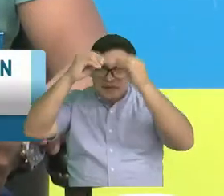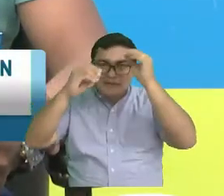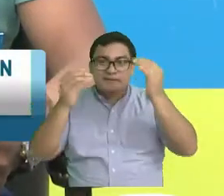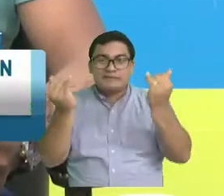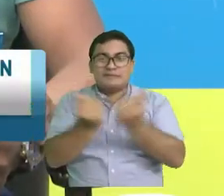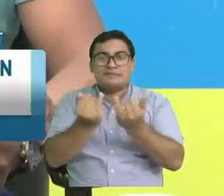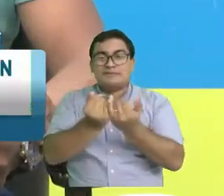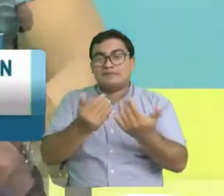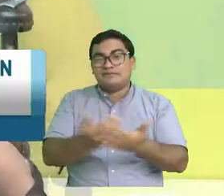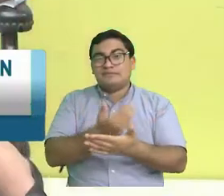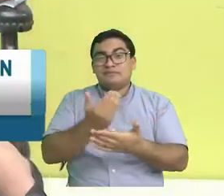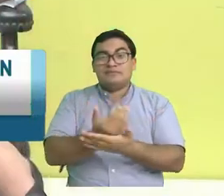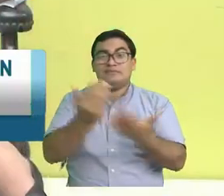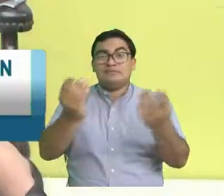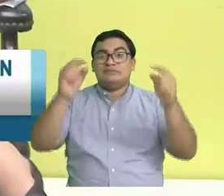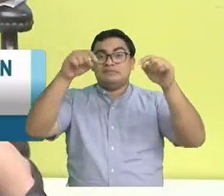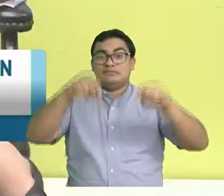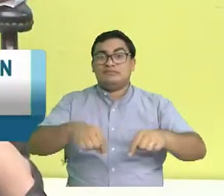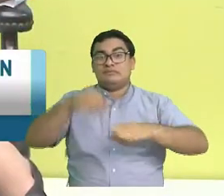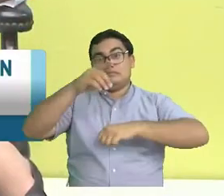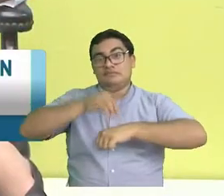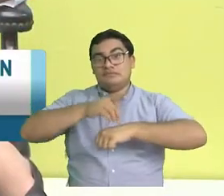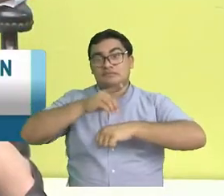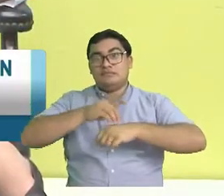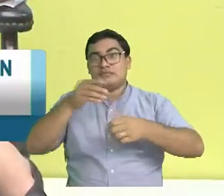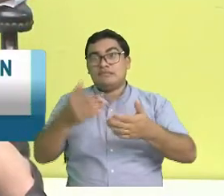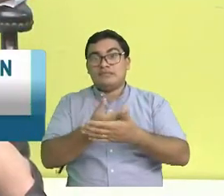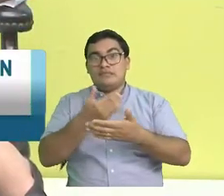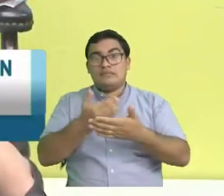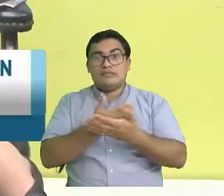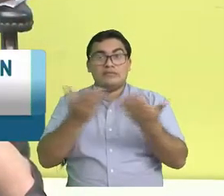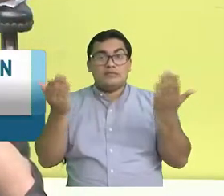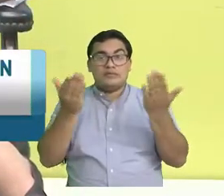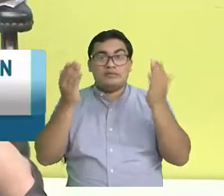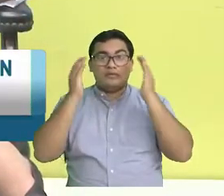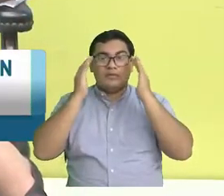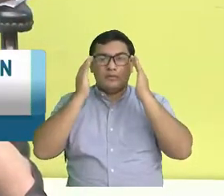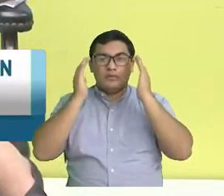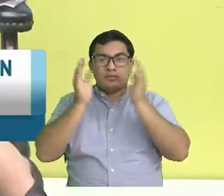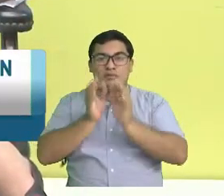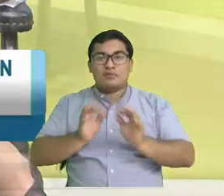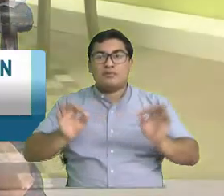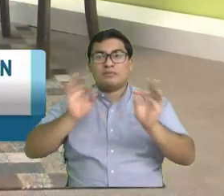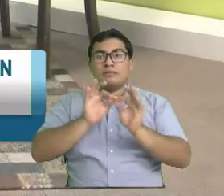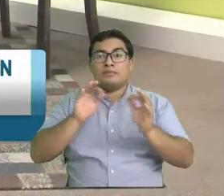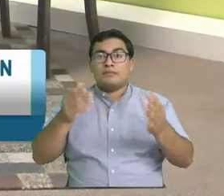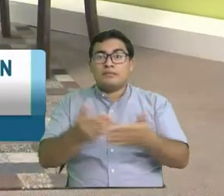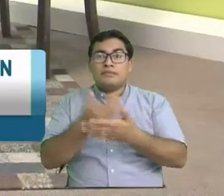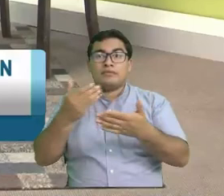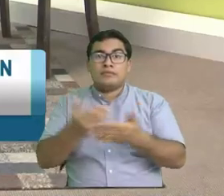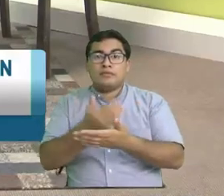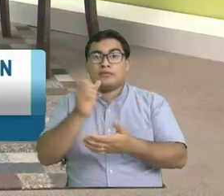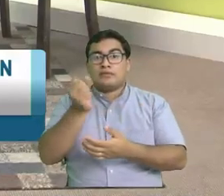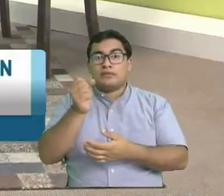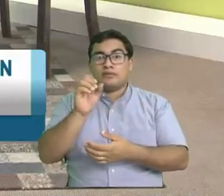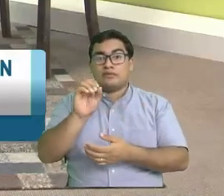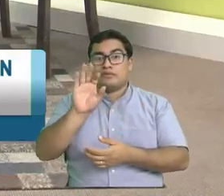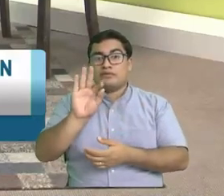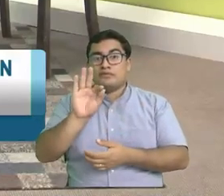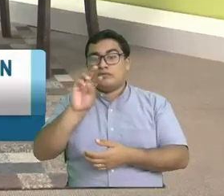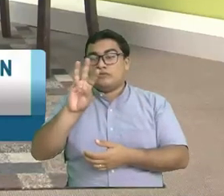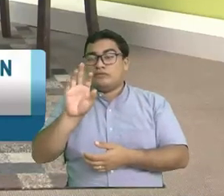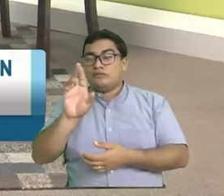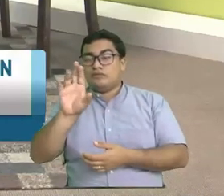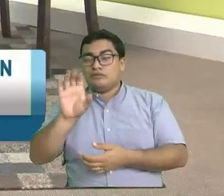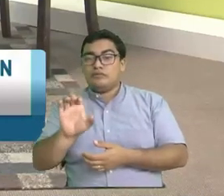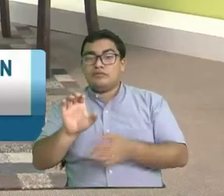en la era moderna. Nosotros ahora somos médicos modernos, ¿verdad, chavalones? Que les digo yo, nos tenemos que adaptar a lo nuevo. ¿Software? Habla de software. Sí, existen algunos